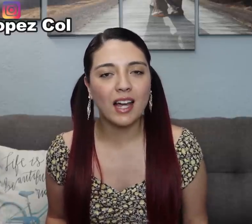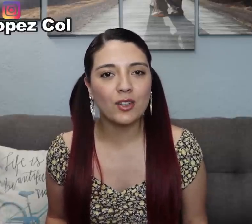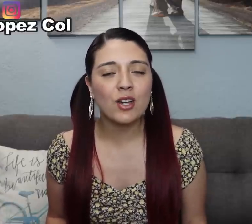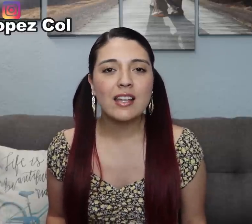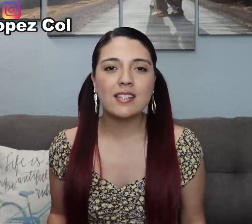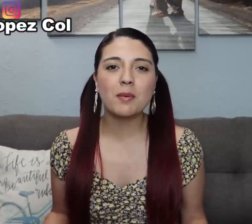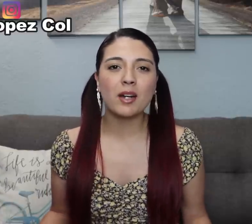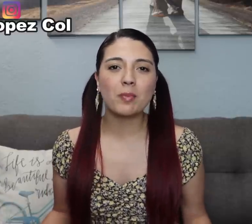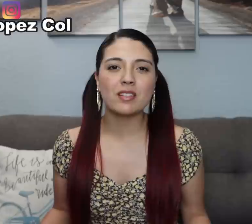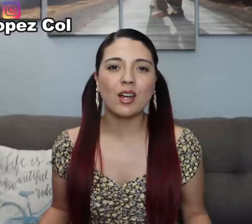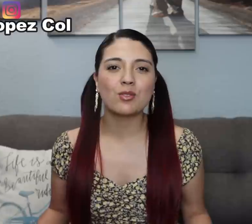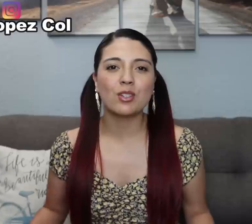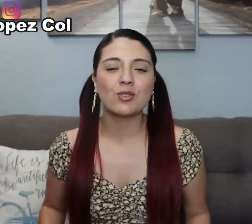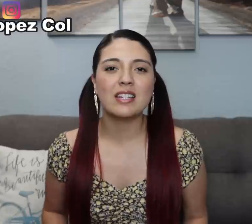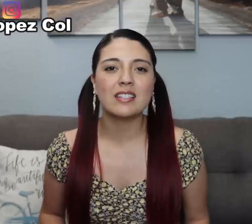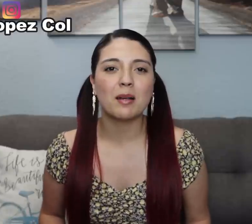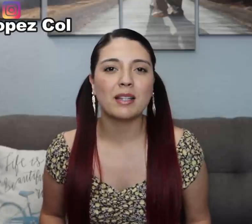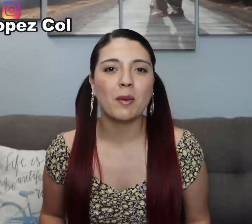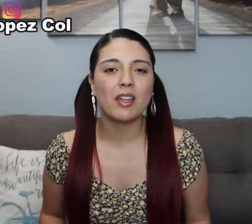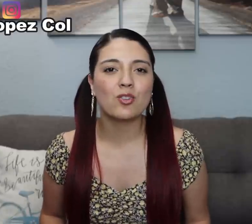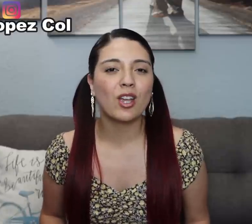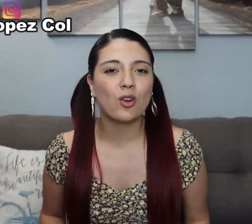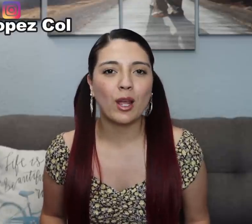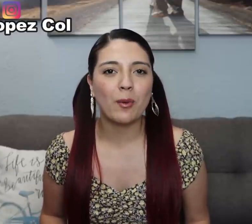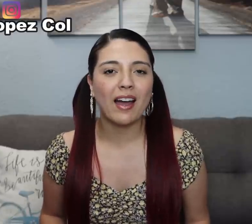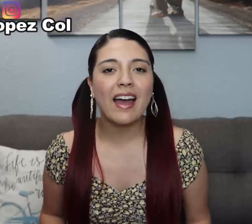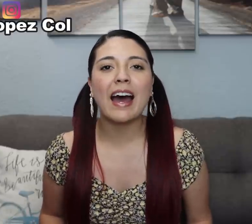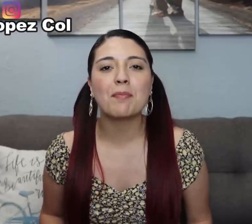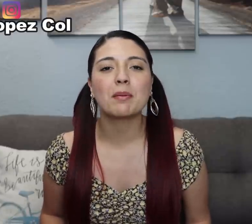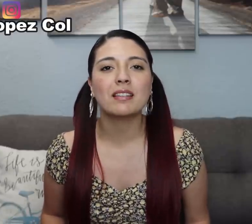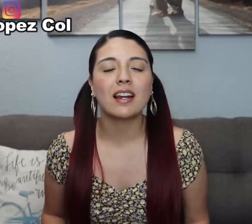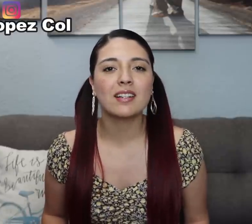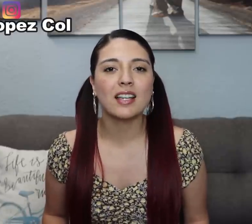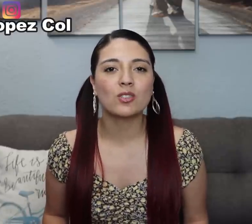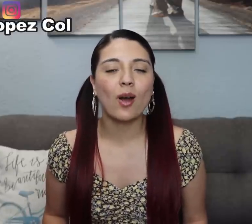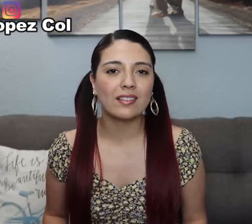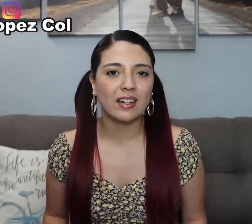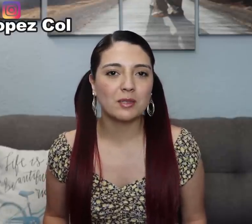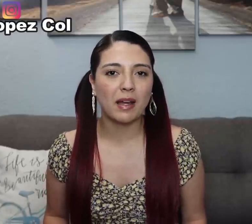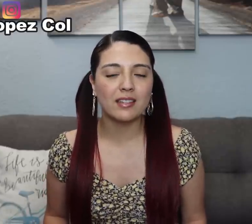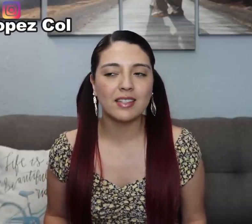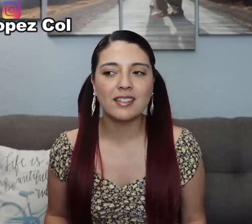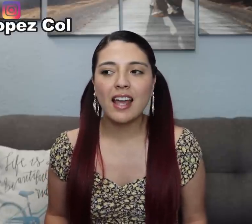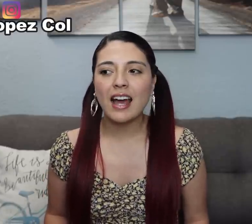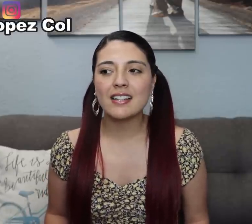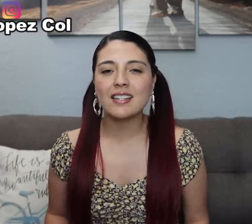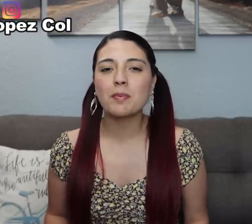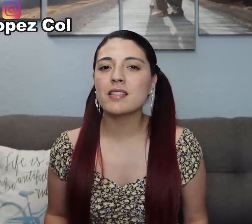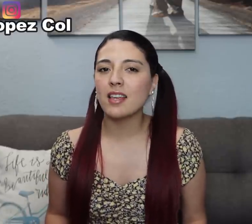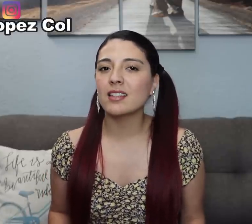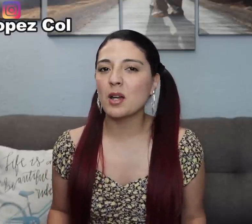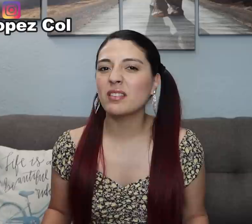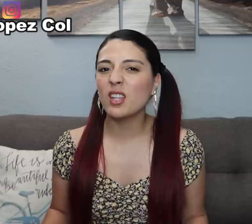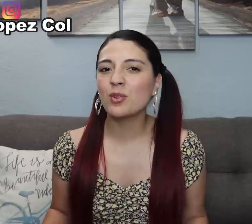continente americano. Sin embargo, pues Estados Unidos inicialmente había dicho que no le iba a permitir el acceso a 3 países, así